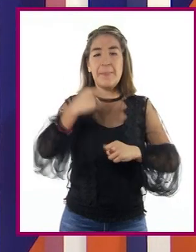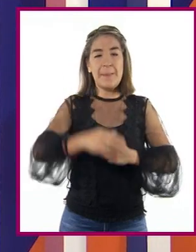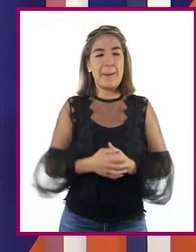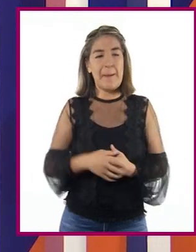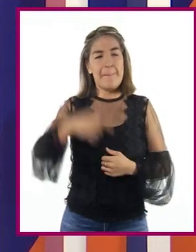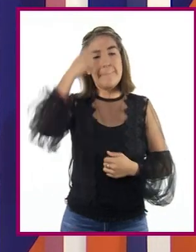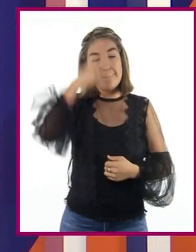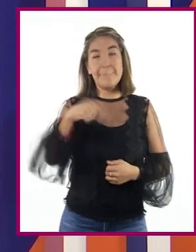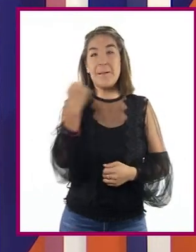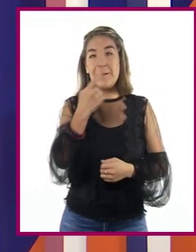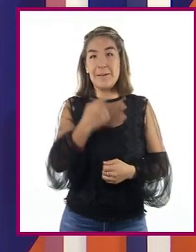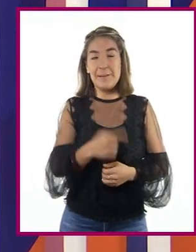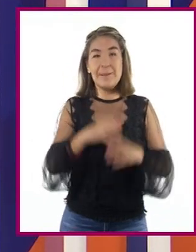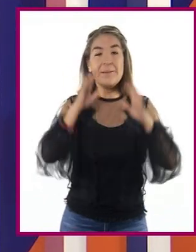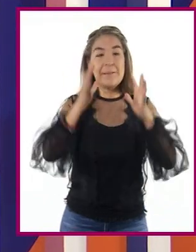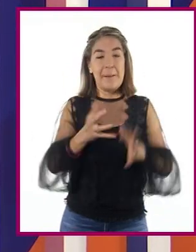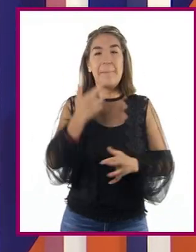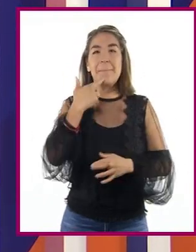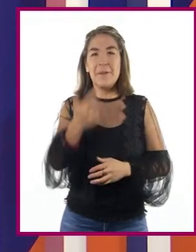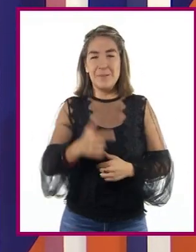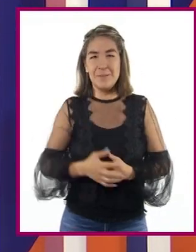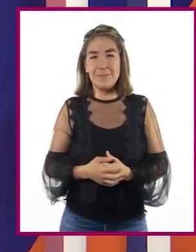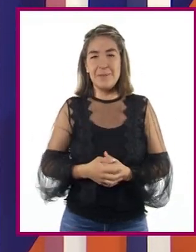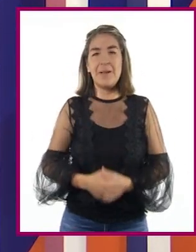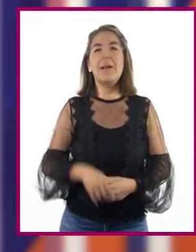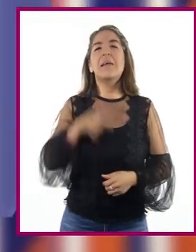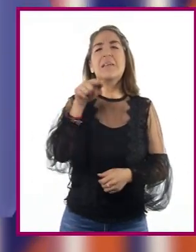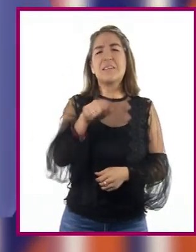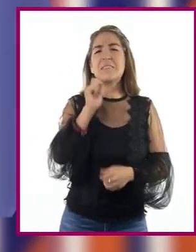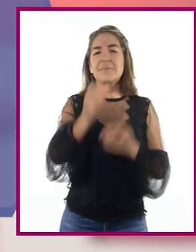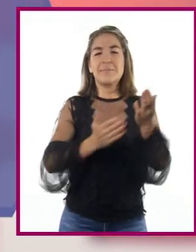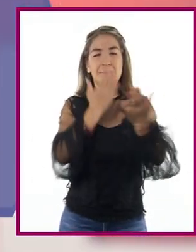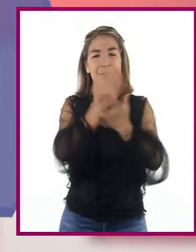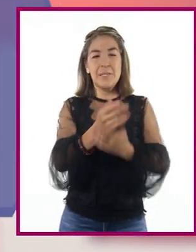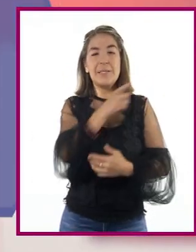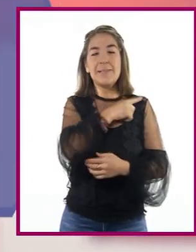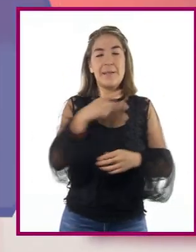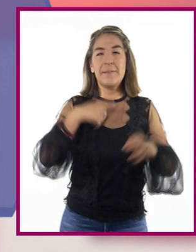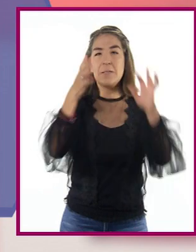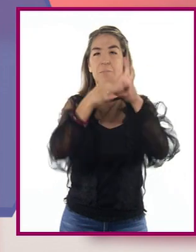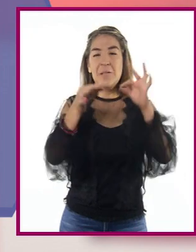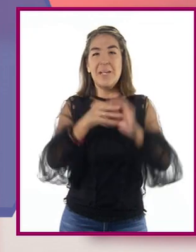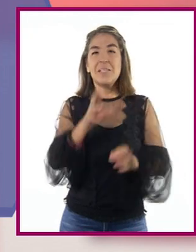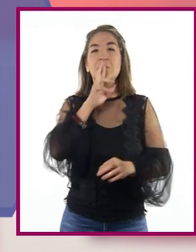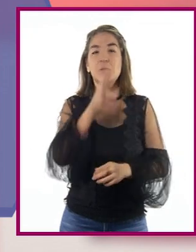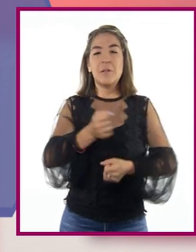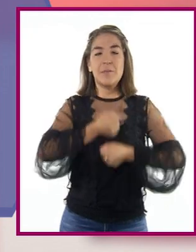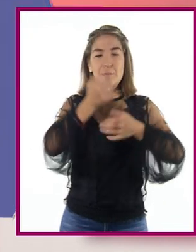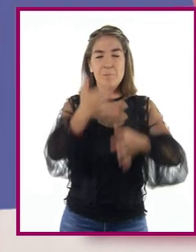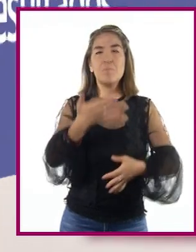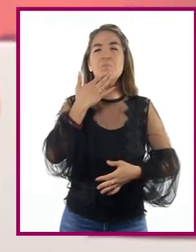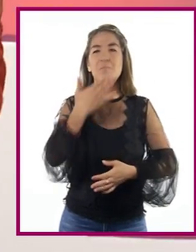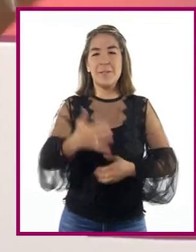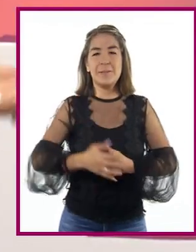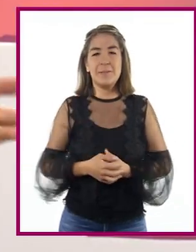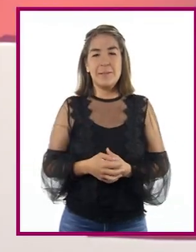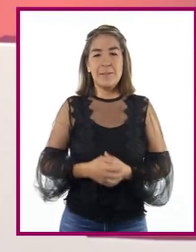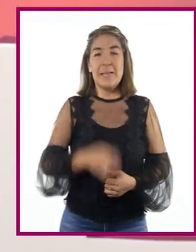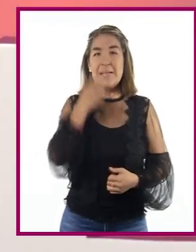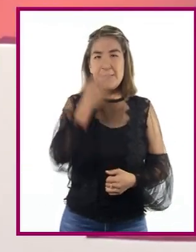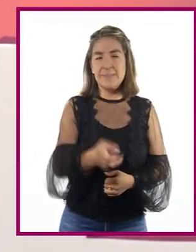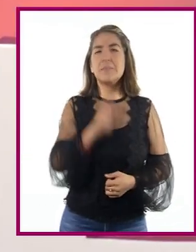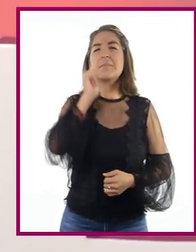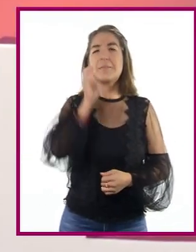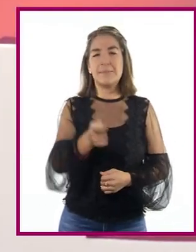Para que quede mejor, cuyo propósito es ajustar expresiones para mostrar resultados. Con esto